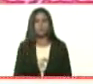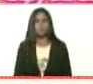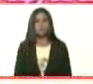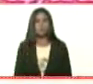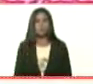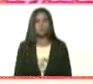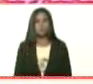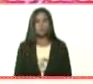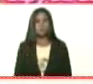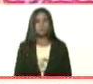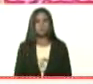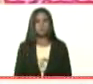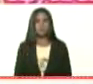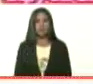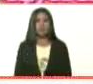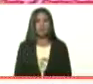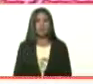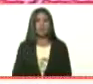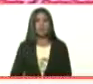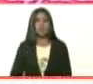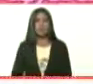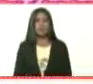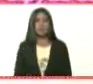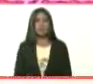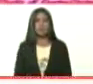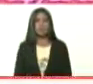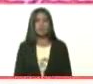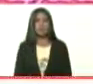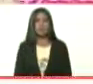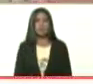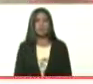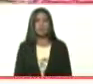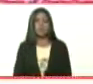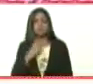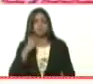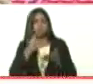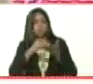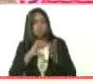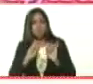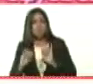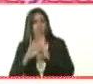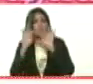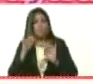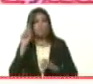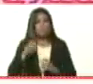a ustedes, compañeros, he tomado nota atenta